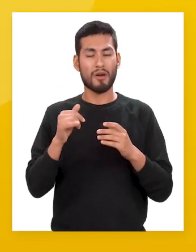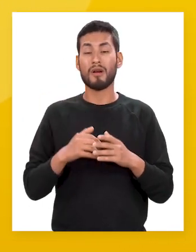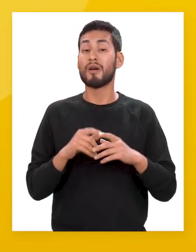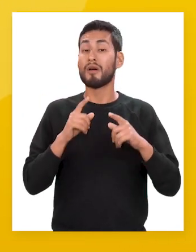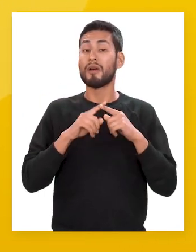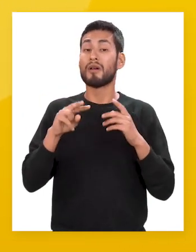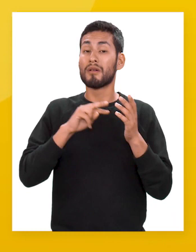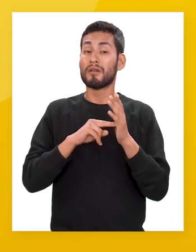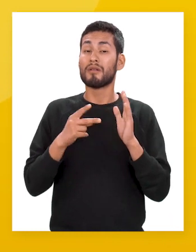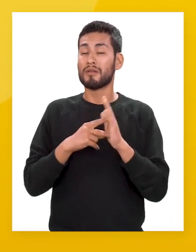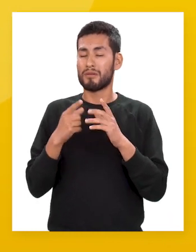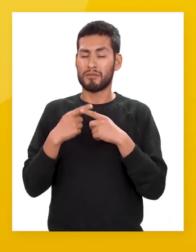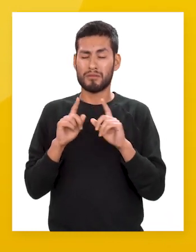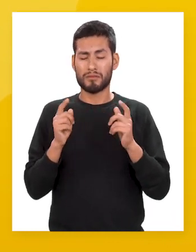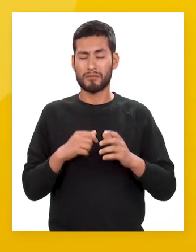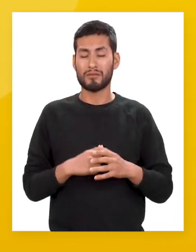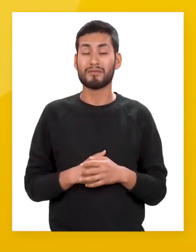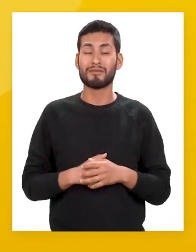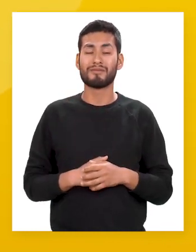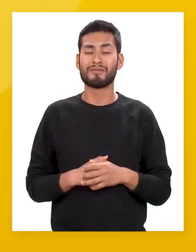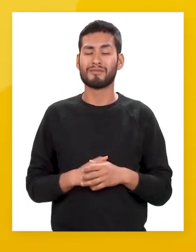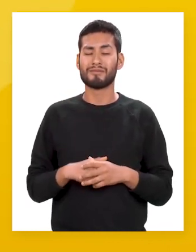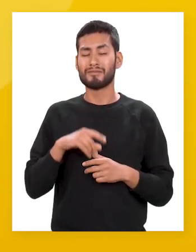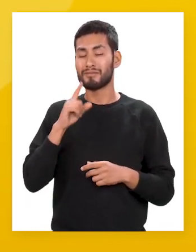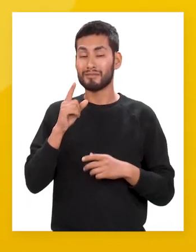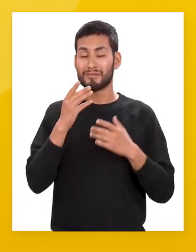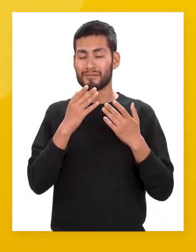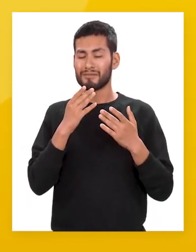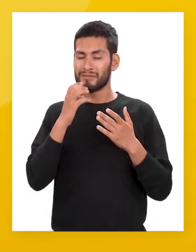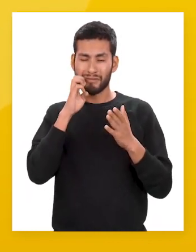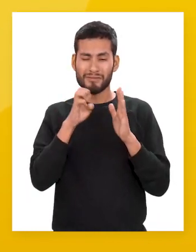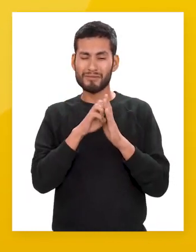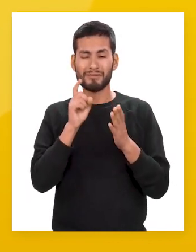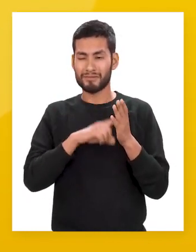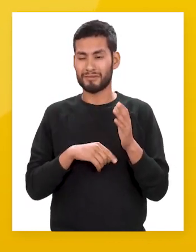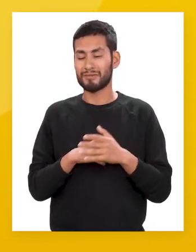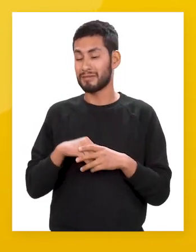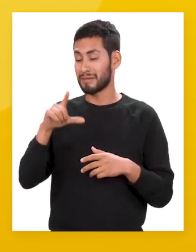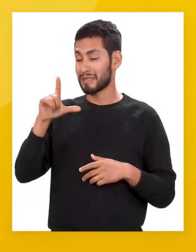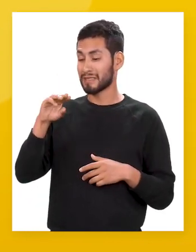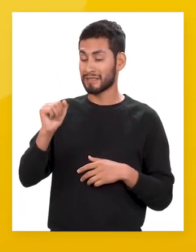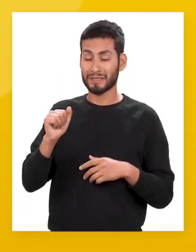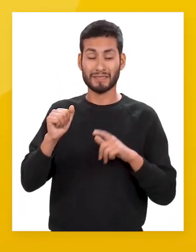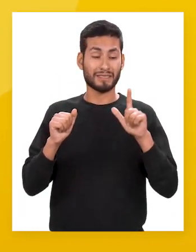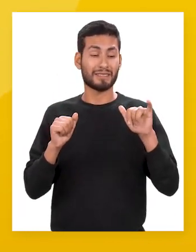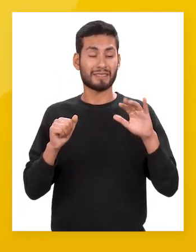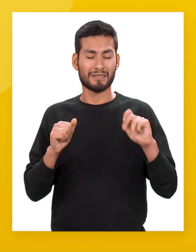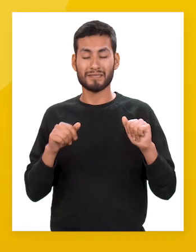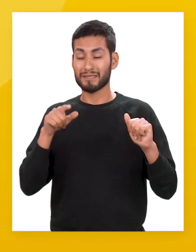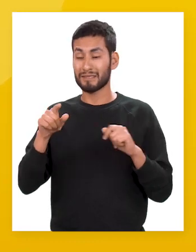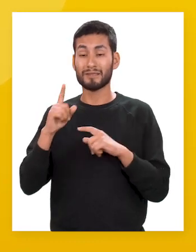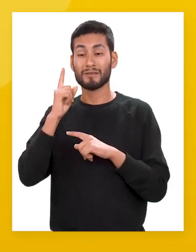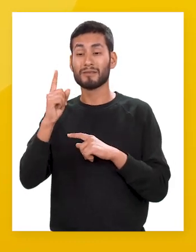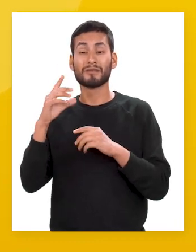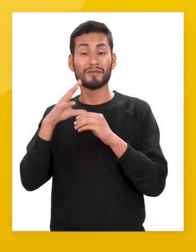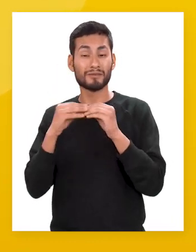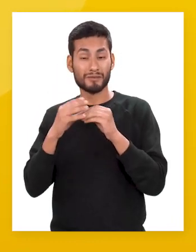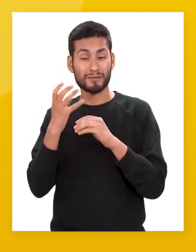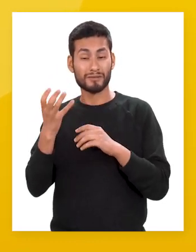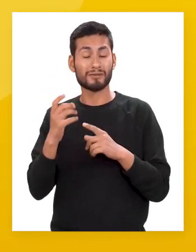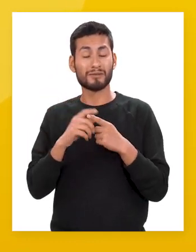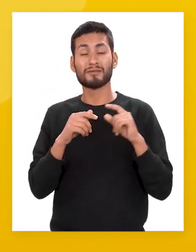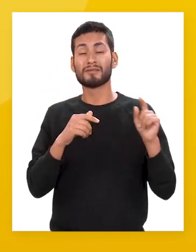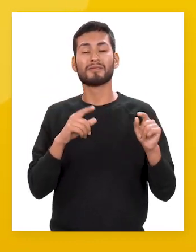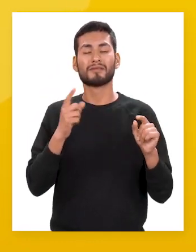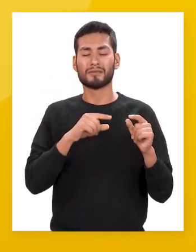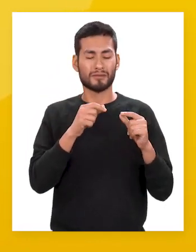pero tienen significados diferentes. Uno de los ejemplos que vimos fue lima y lima, donde una es una fruta y lo otro es